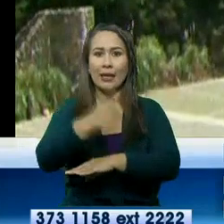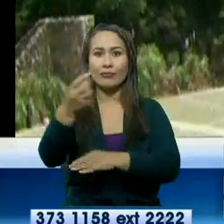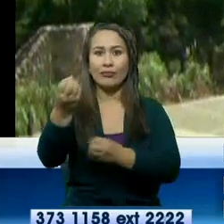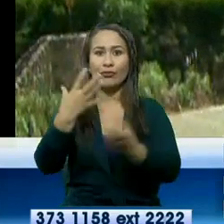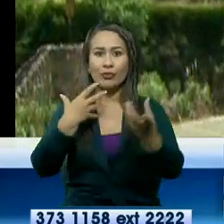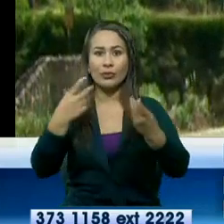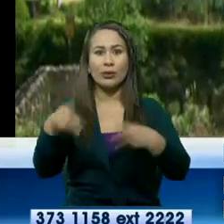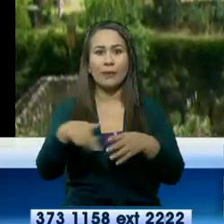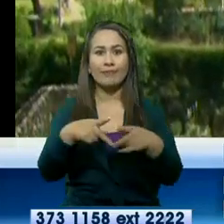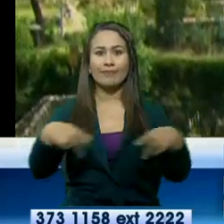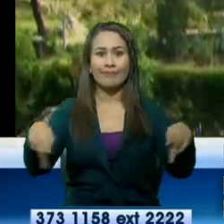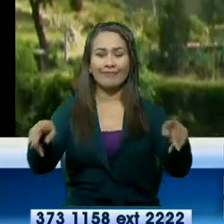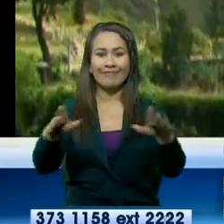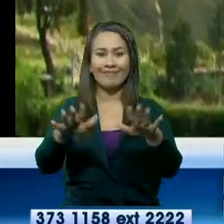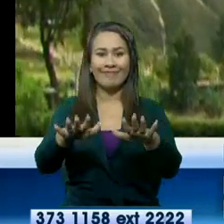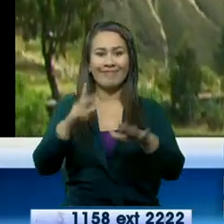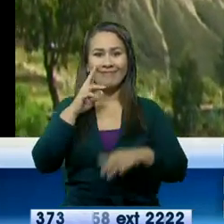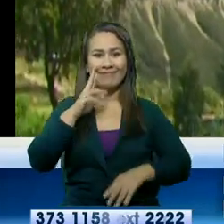plataforma circular.